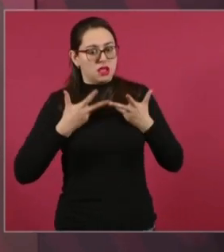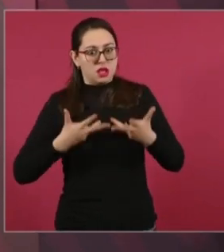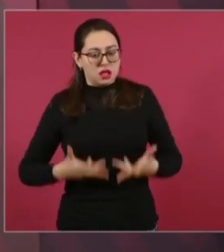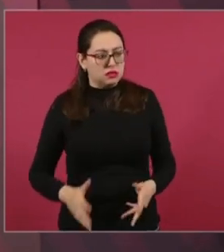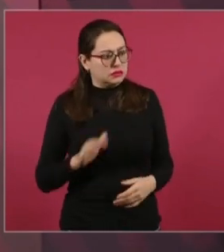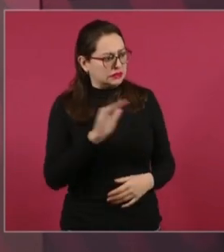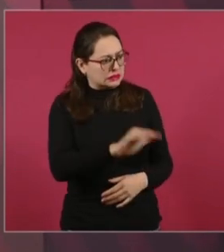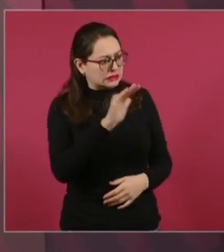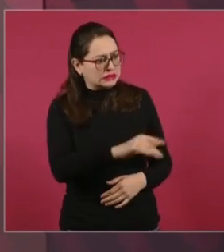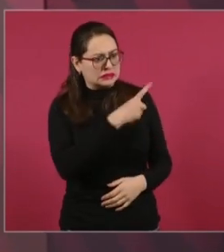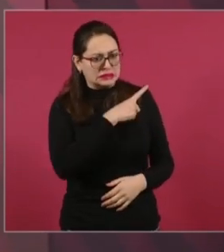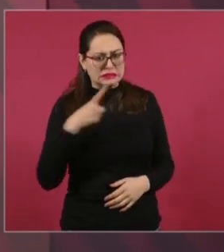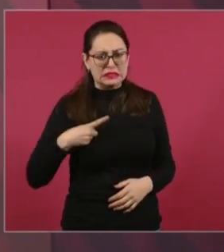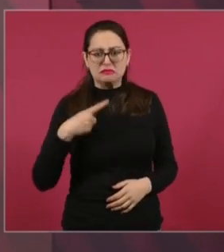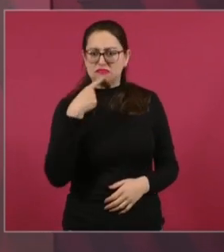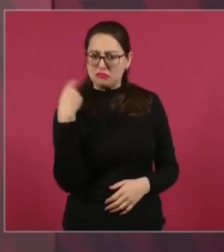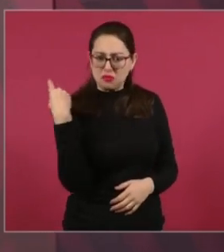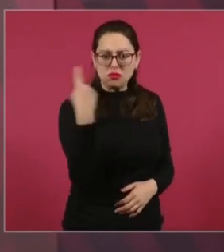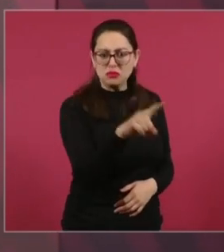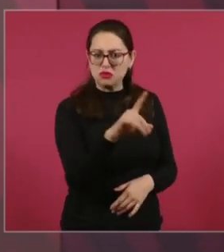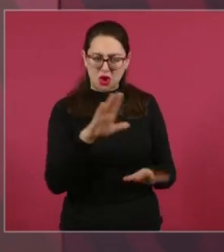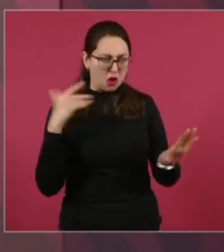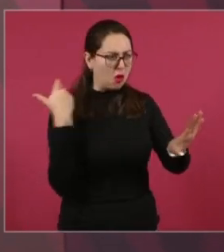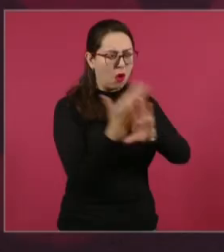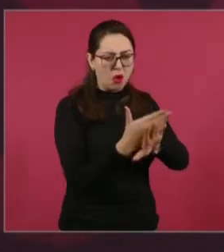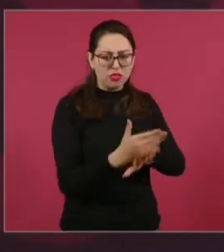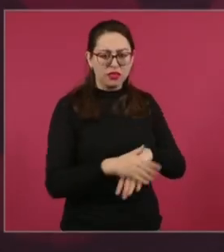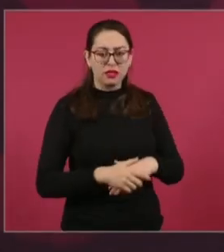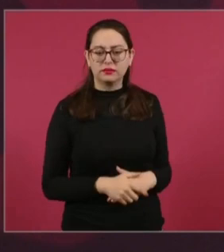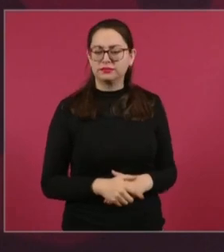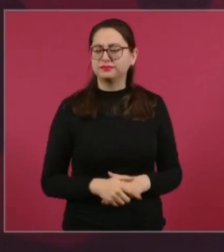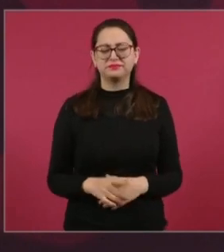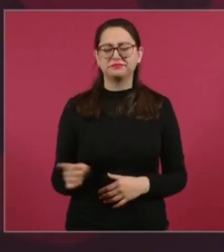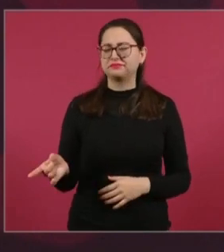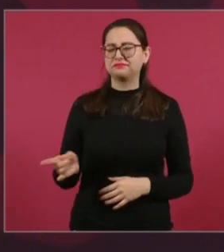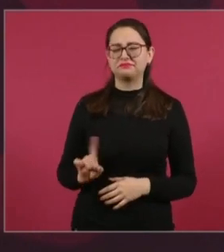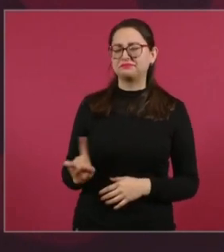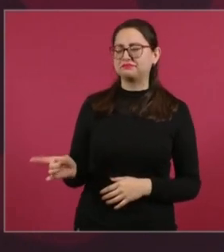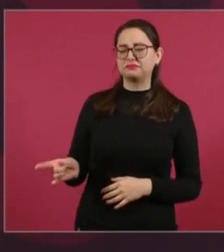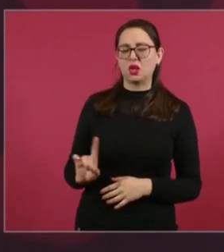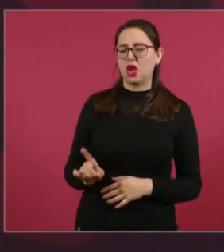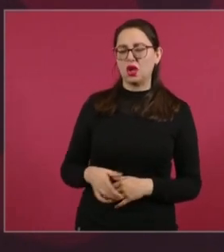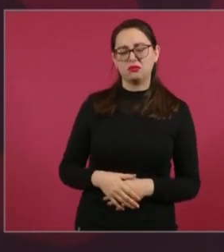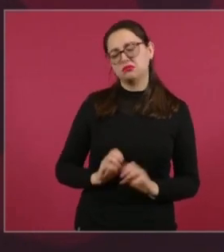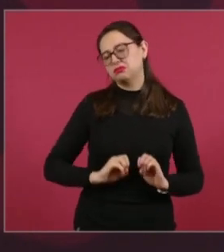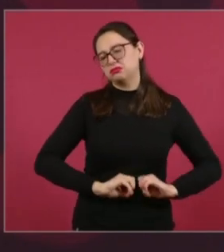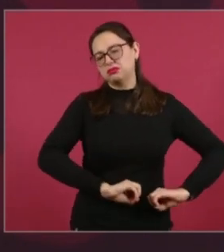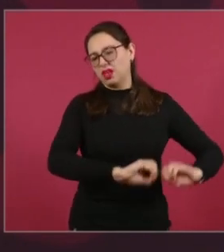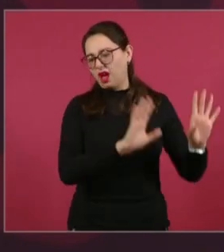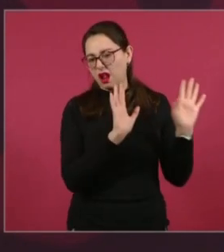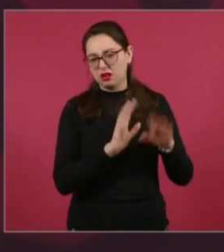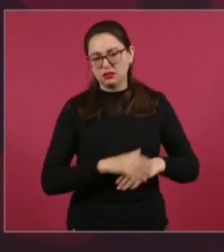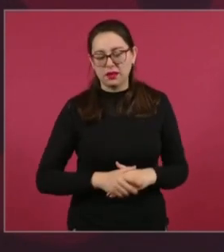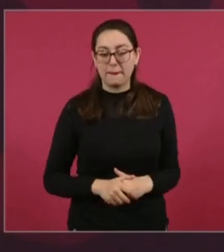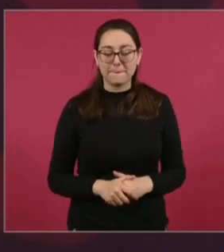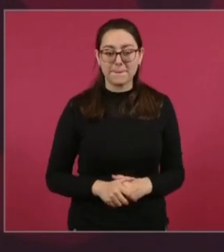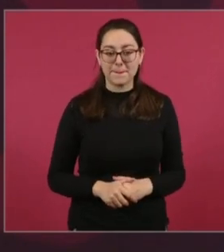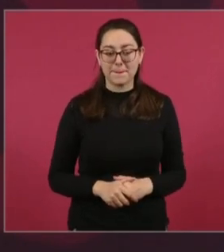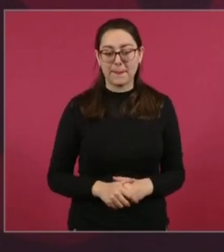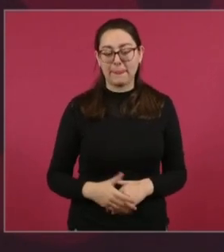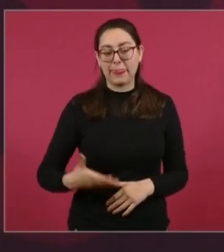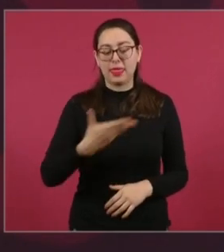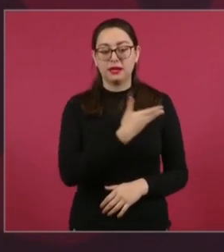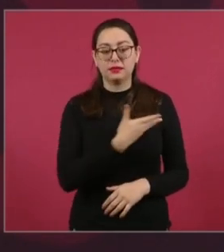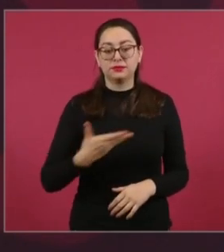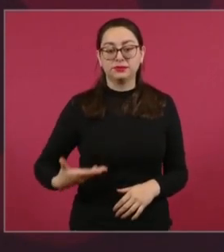no lo hizo, el